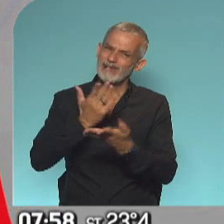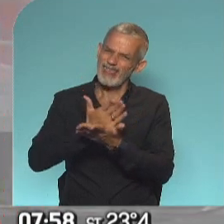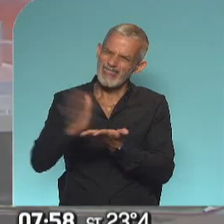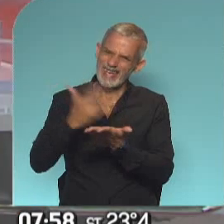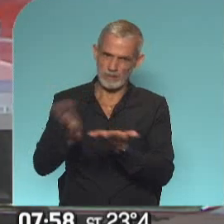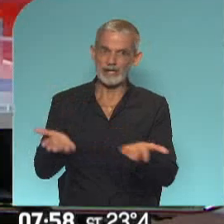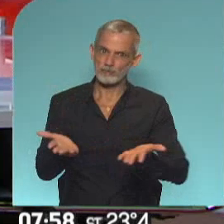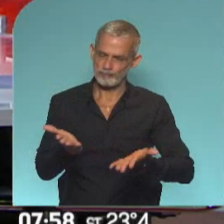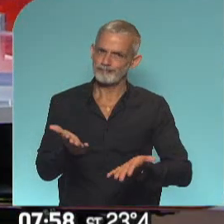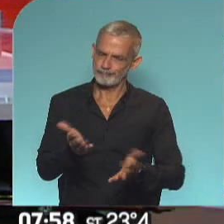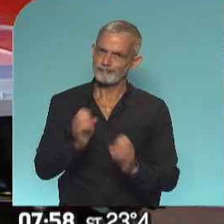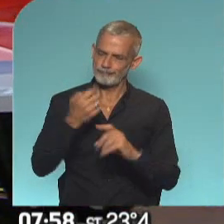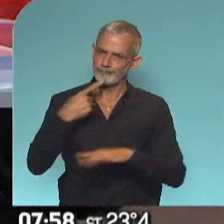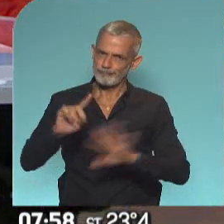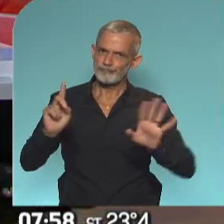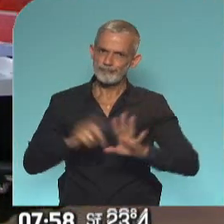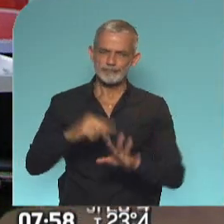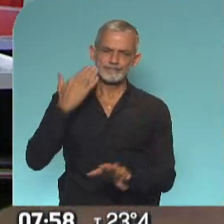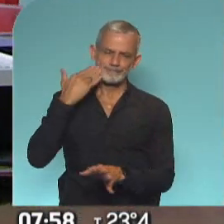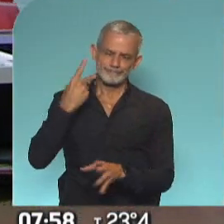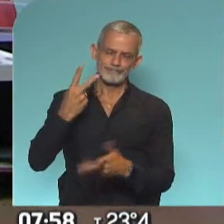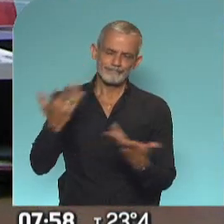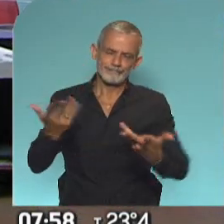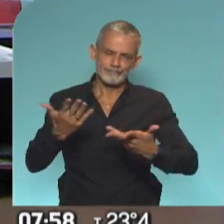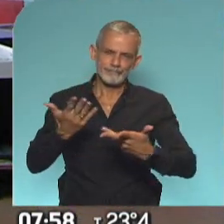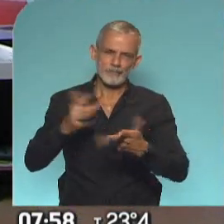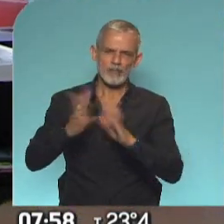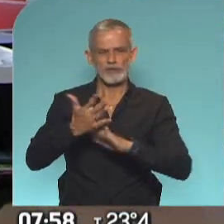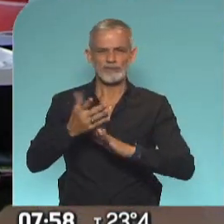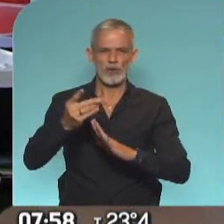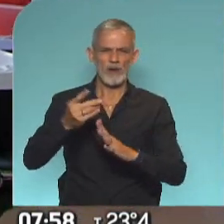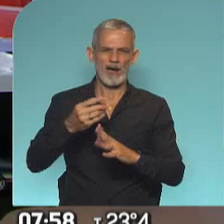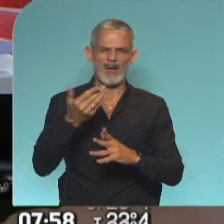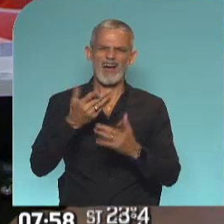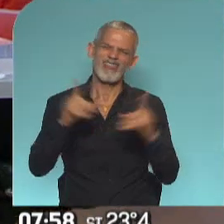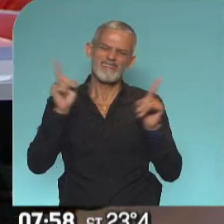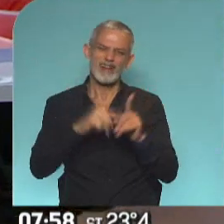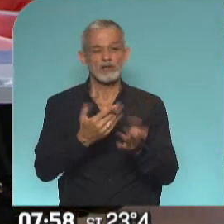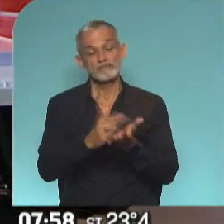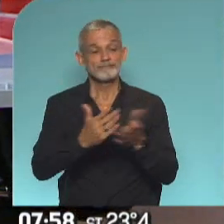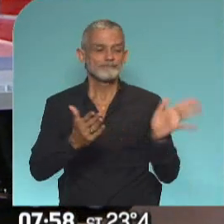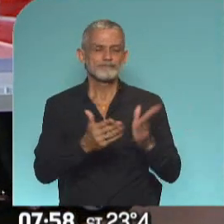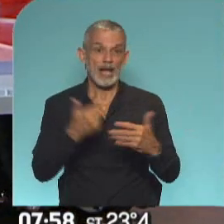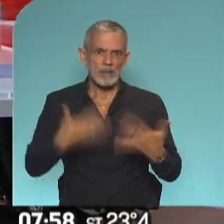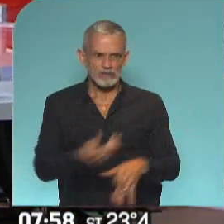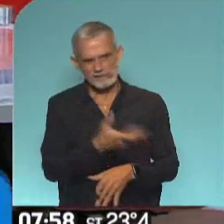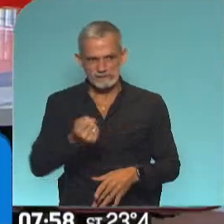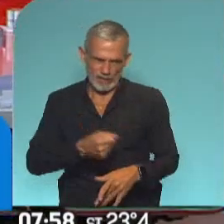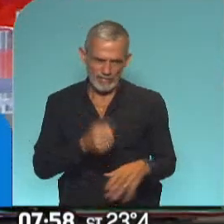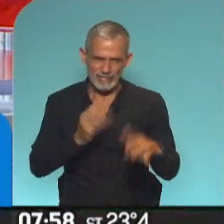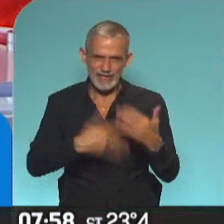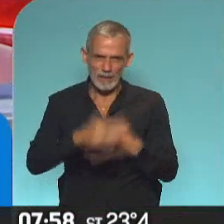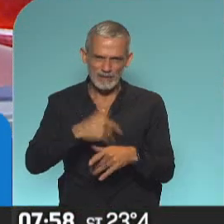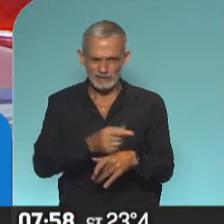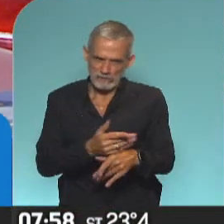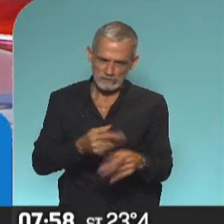Julia, absolutamente. Por eso hablamos de cierta tema, hipocresía, ¿no? De tratarlos de manera diferente, de usarlos, ¿no? De usarlos en este caso